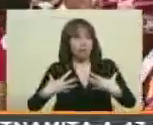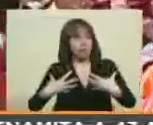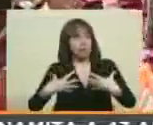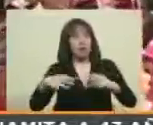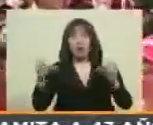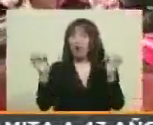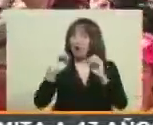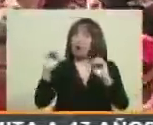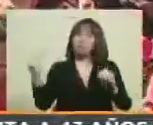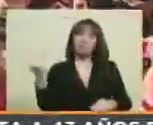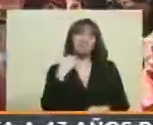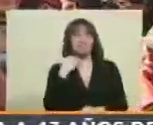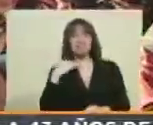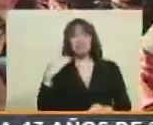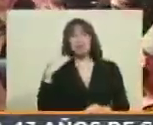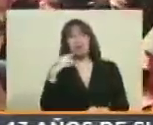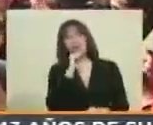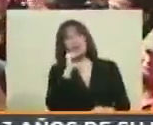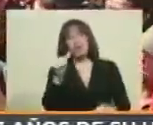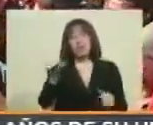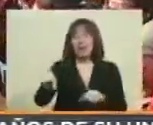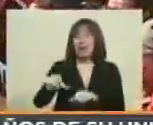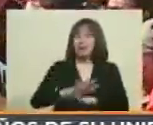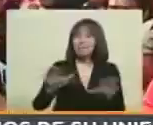o es por las malas